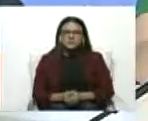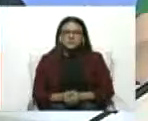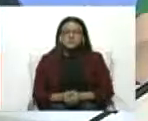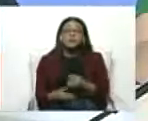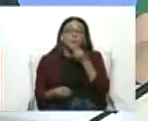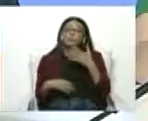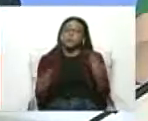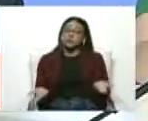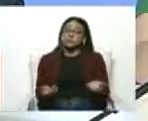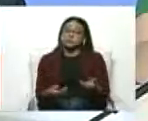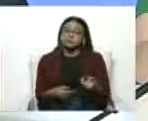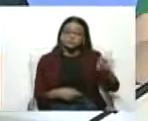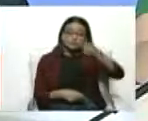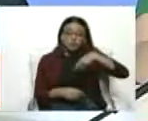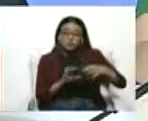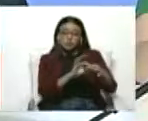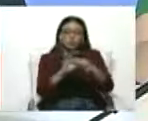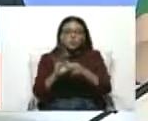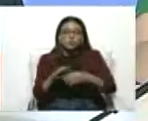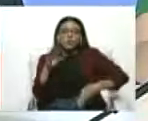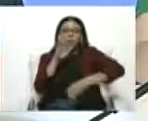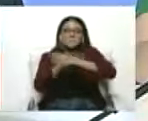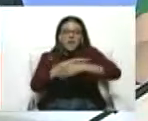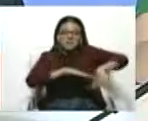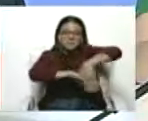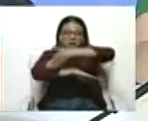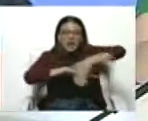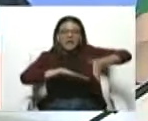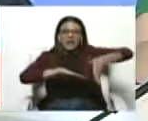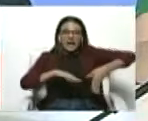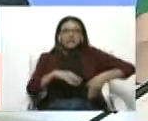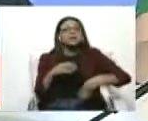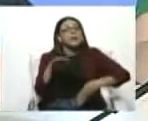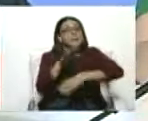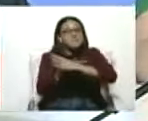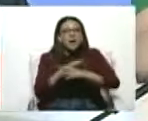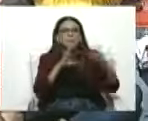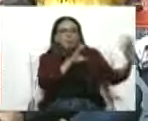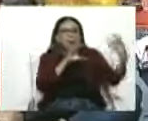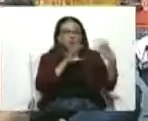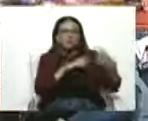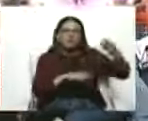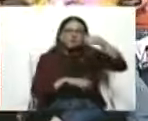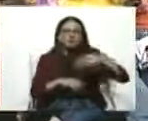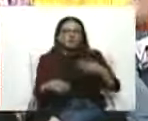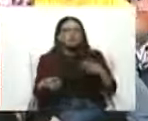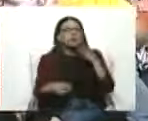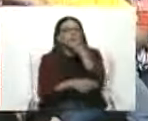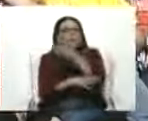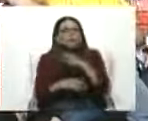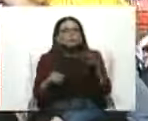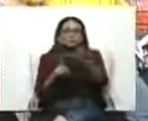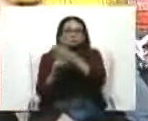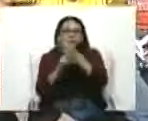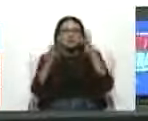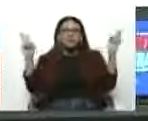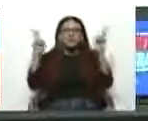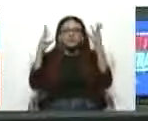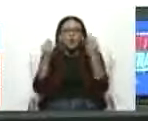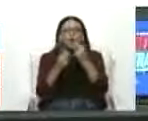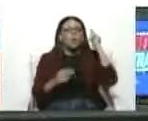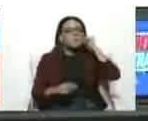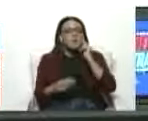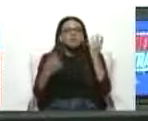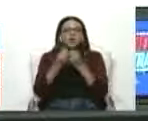Bueno, hermanos y hermanas, vamos a la calle, vamos a la batalla y vamos a la victoria. Con Bolívar,